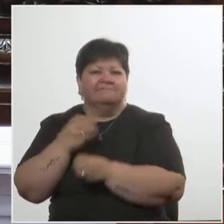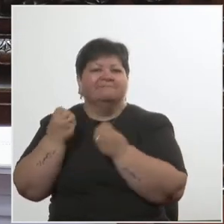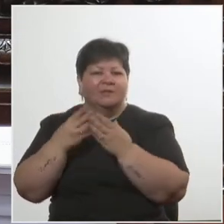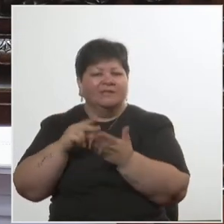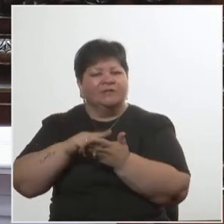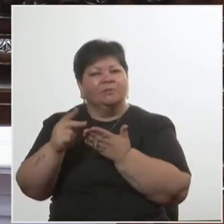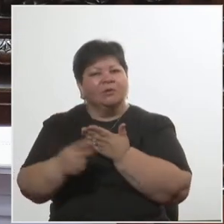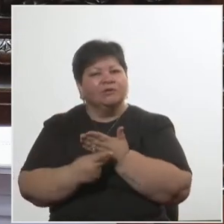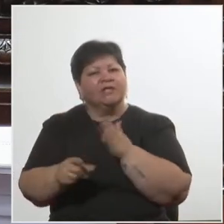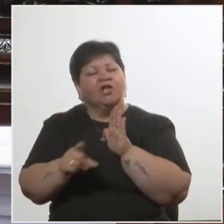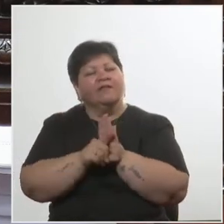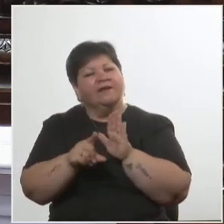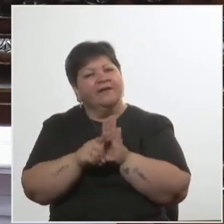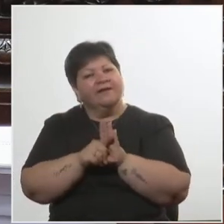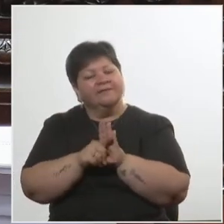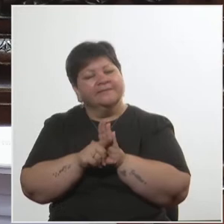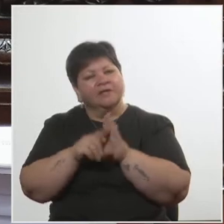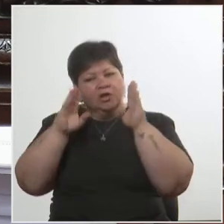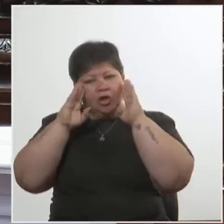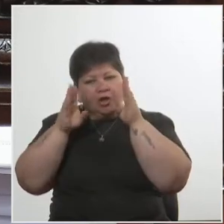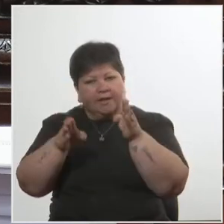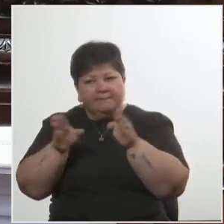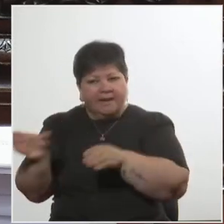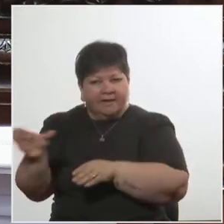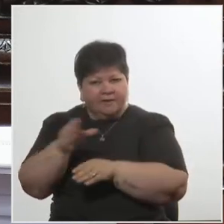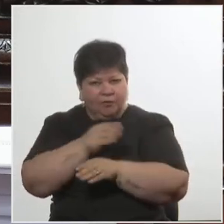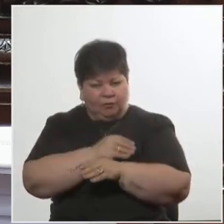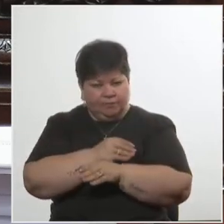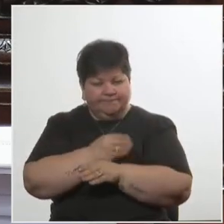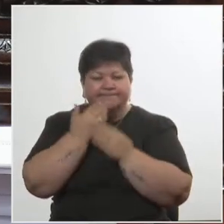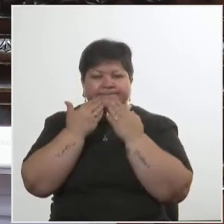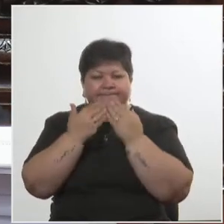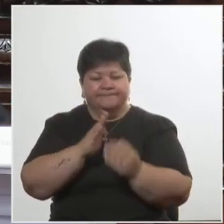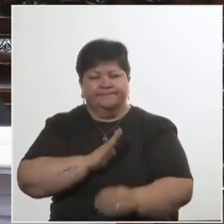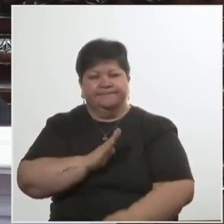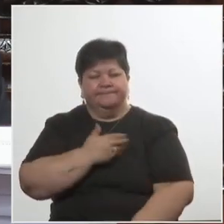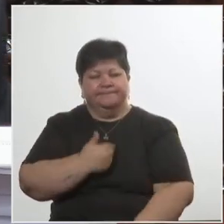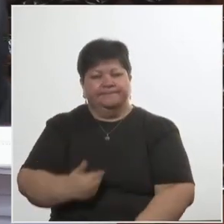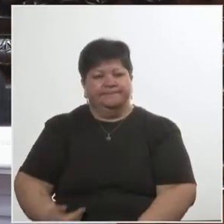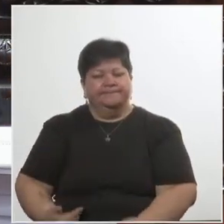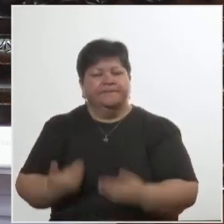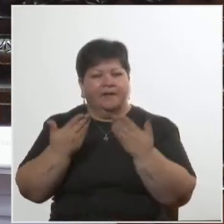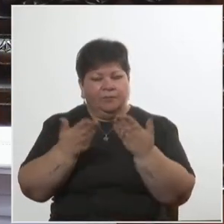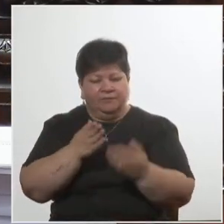abarca y contempla a todas las partes Muchas gracias señor presidente